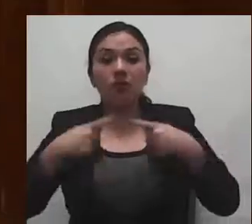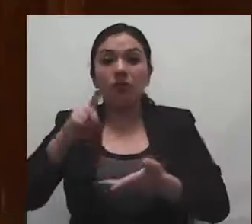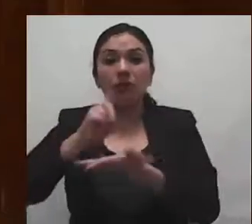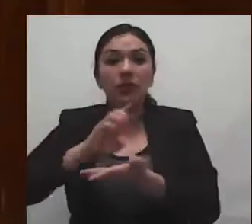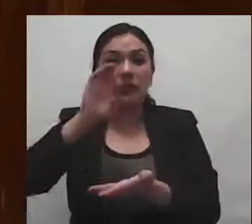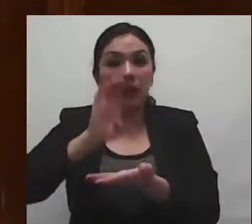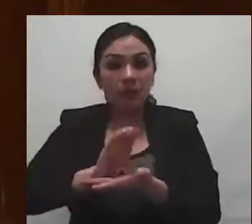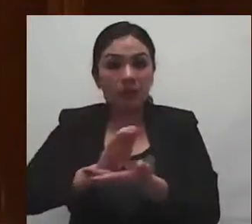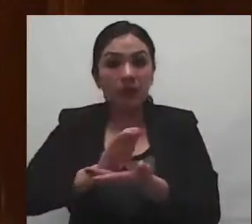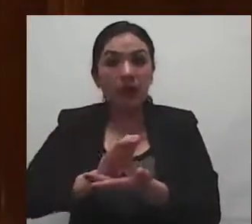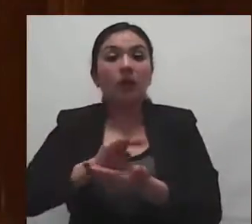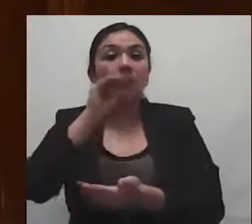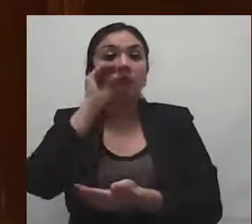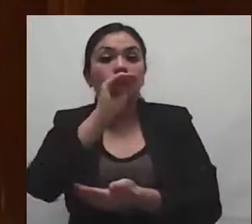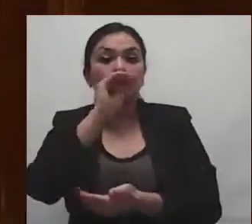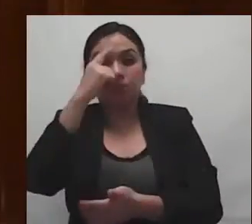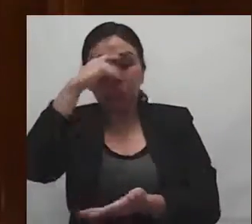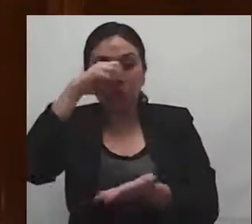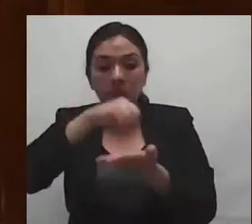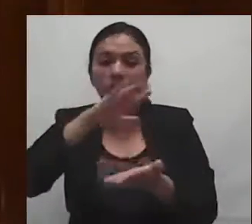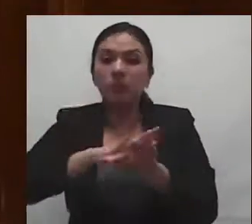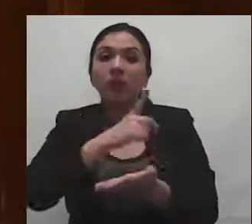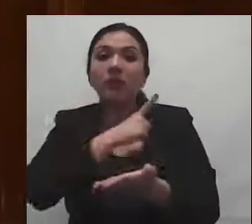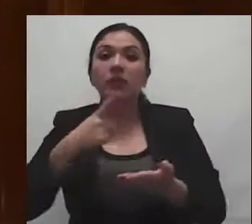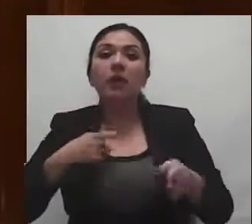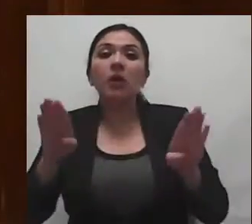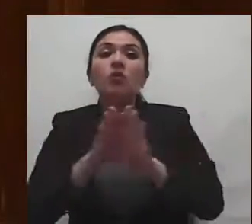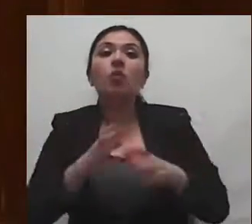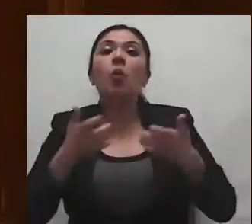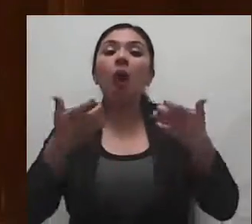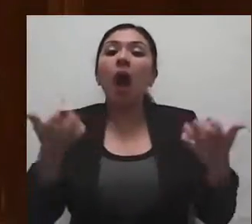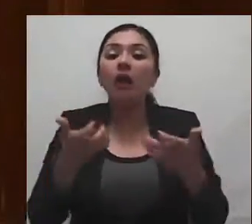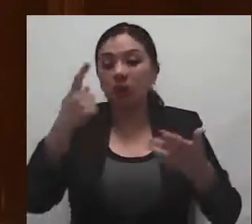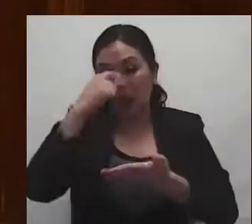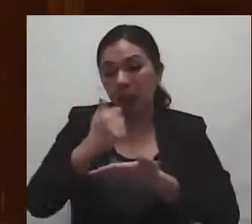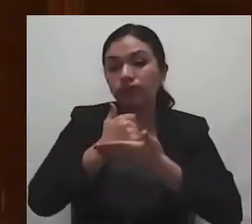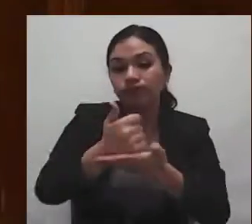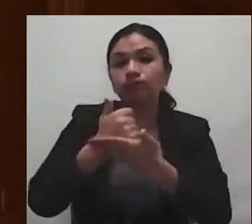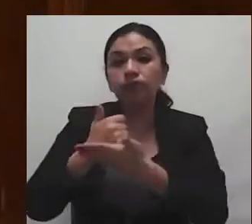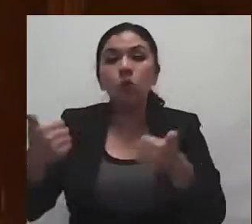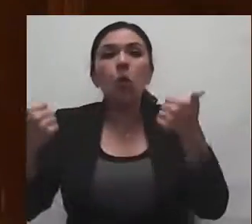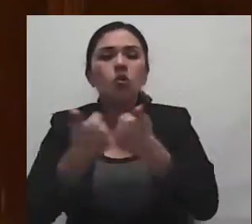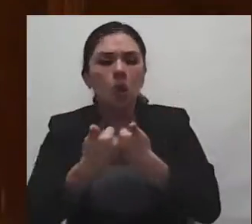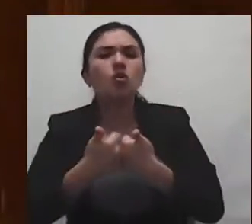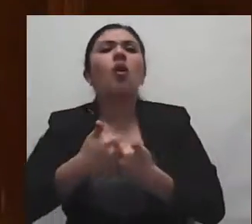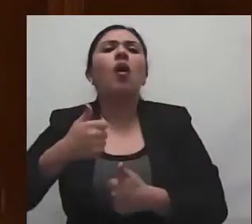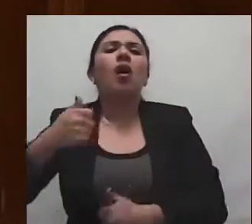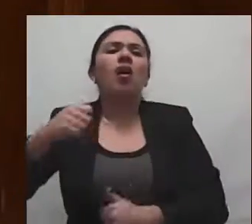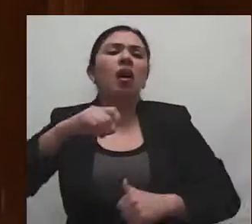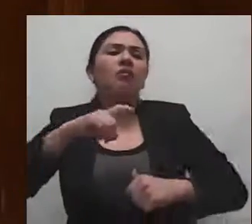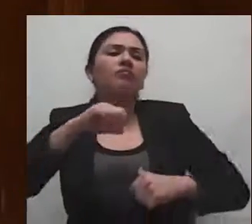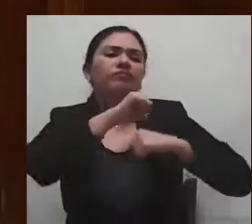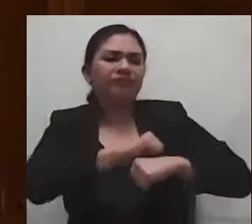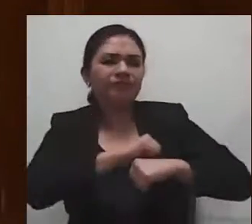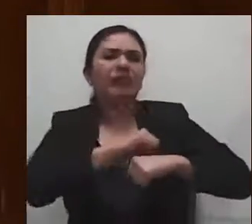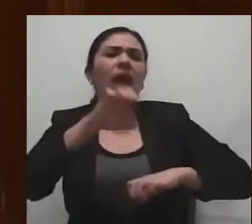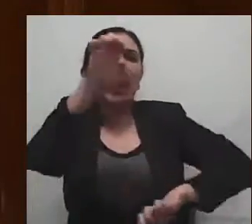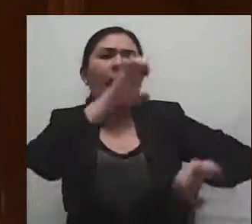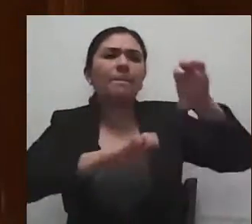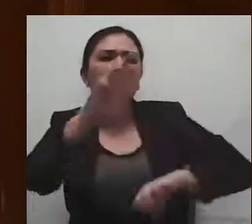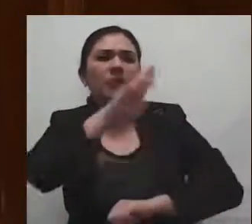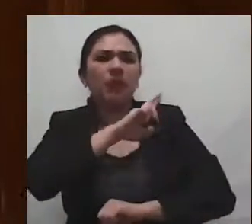Discapacidad a establecer mecanismos de colaboración con autoridades y empresas privadas con el fin de elaborar